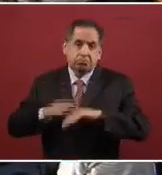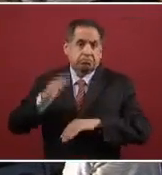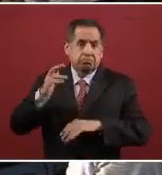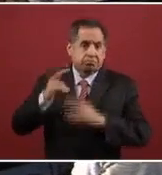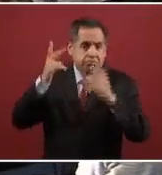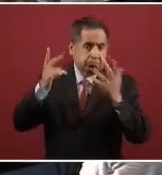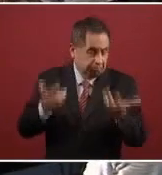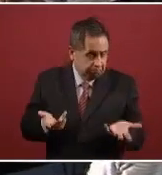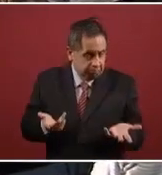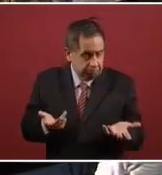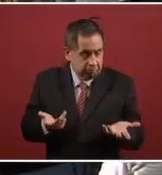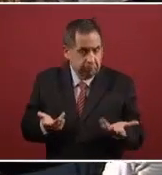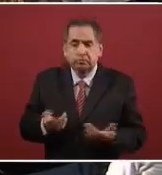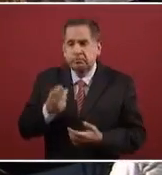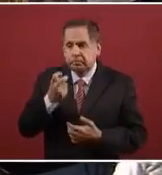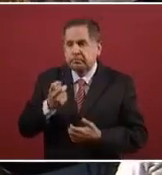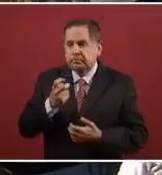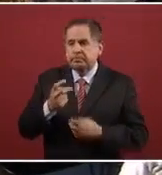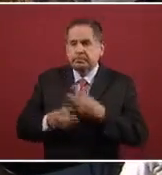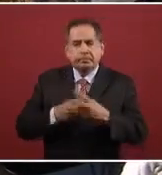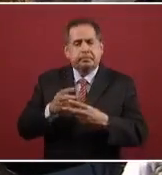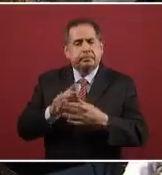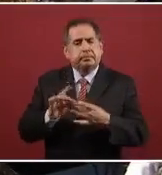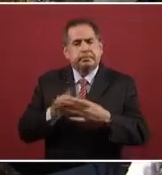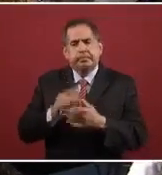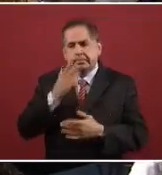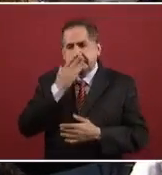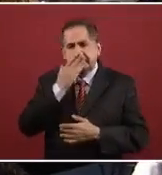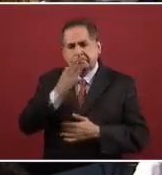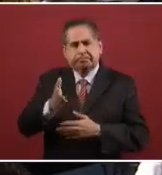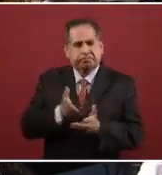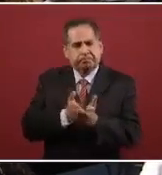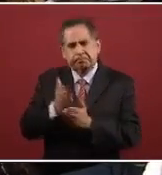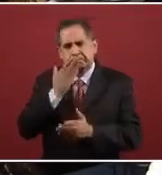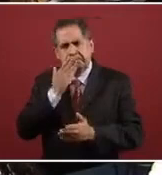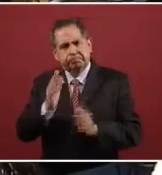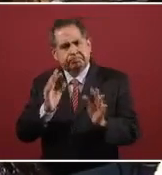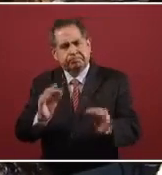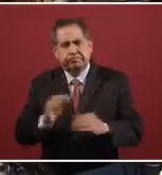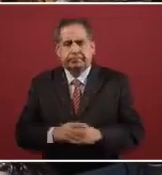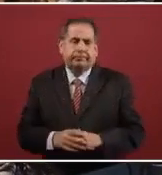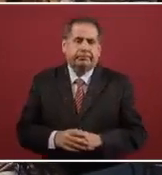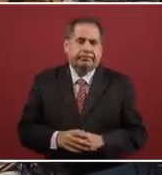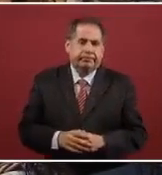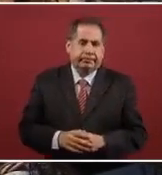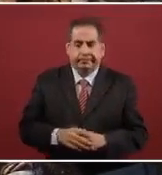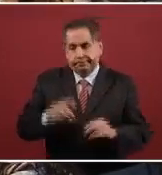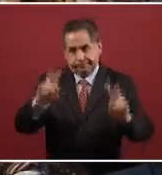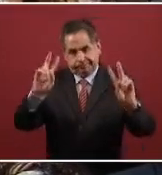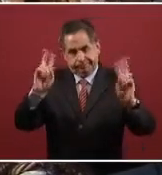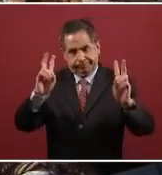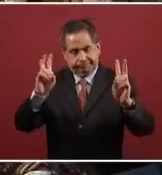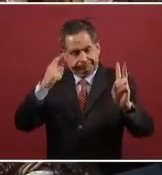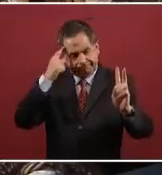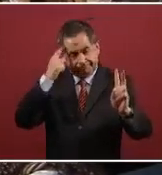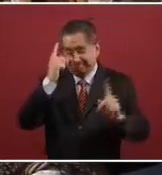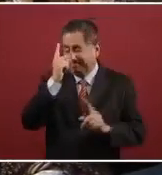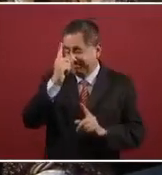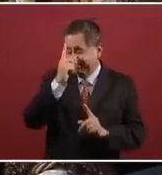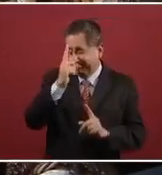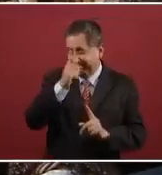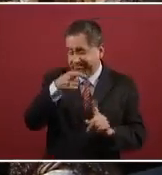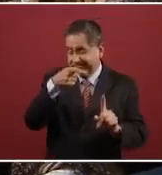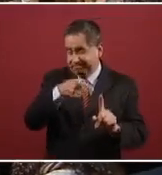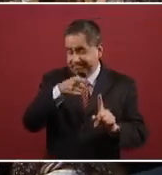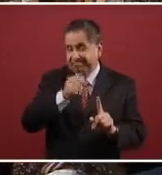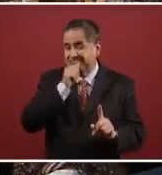Entonces, vamos bien. El tema a resolver, la